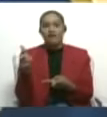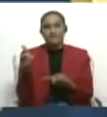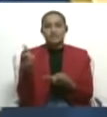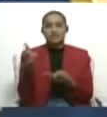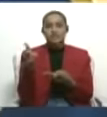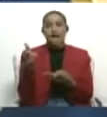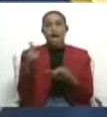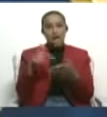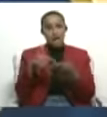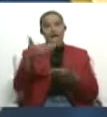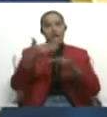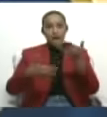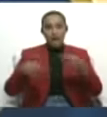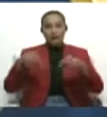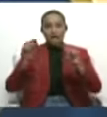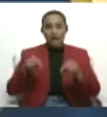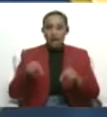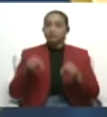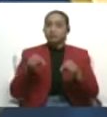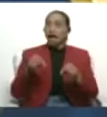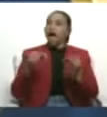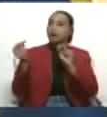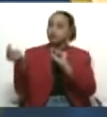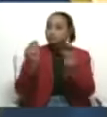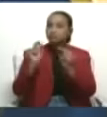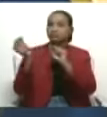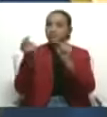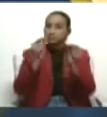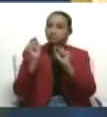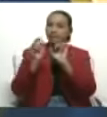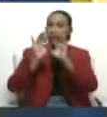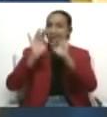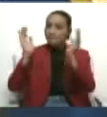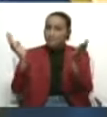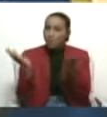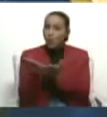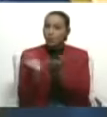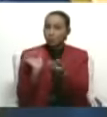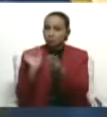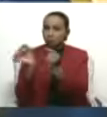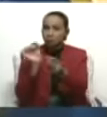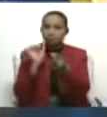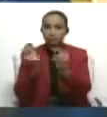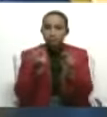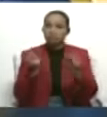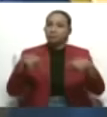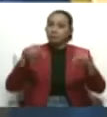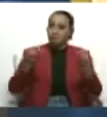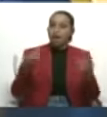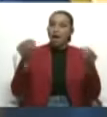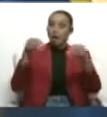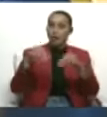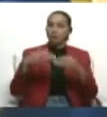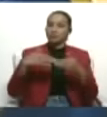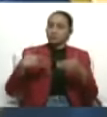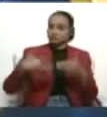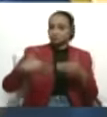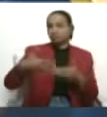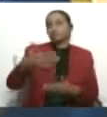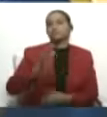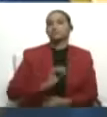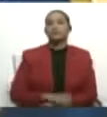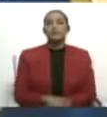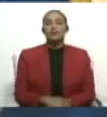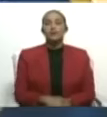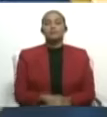escenarios multilaterales. Vamos a estar trabajando. Igualmente, ha servido la ocasión para repasar un poco la geopolítica